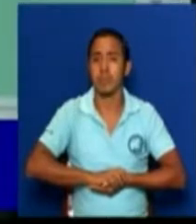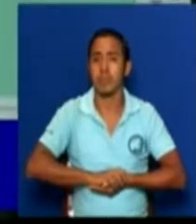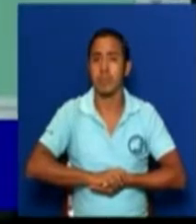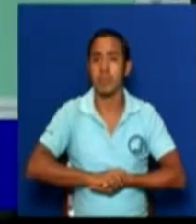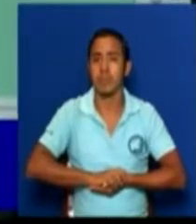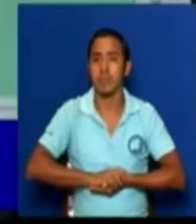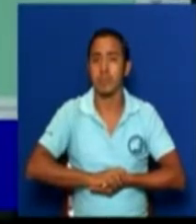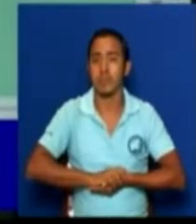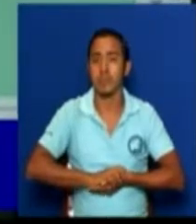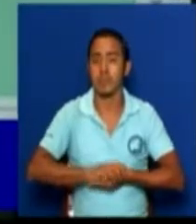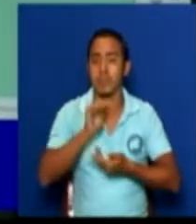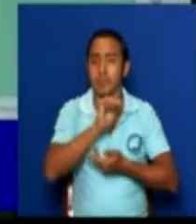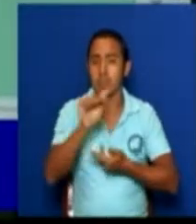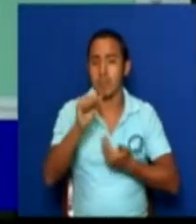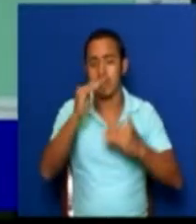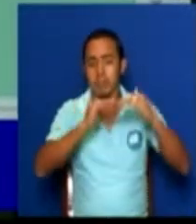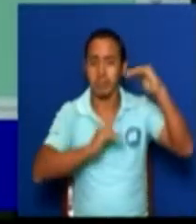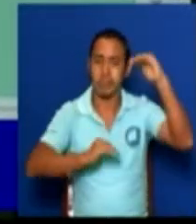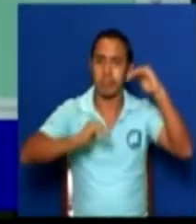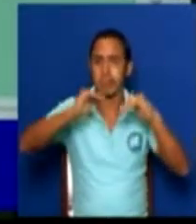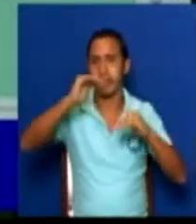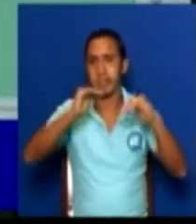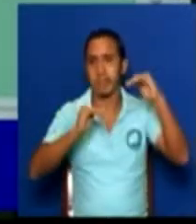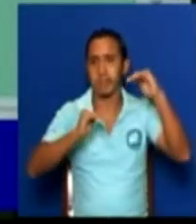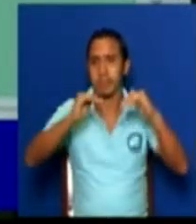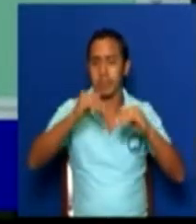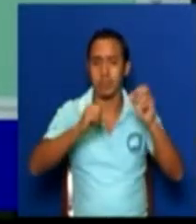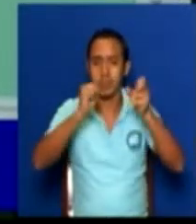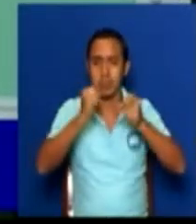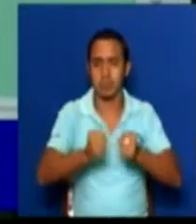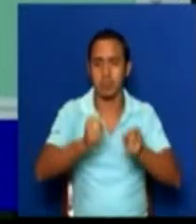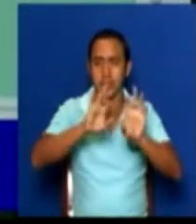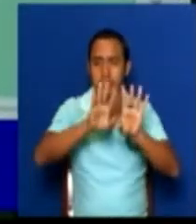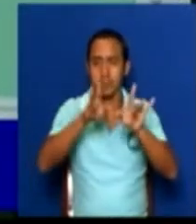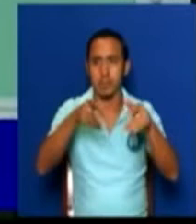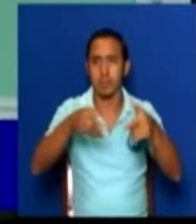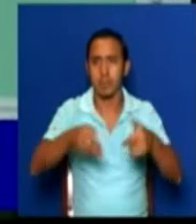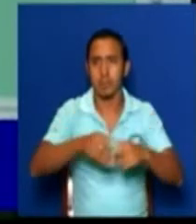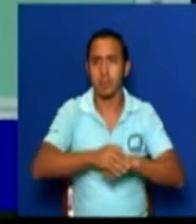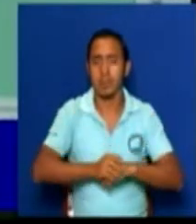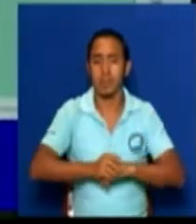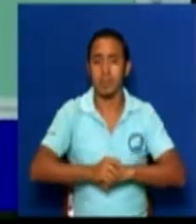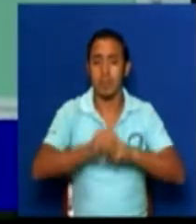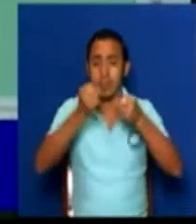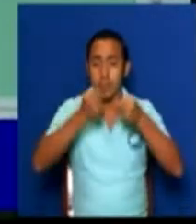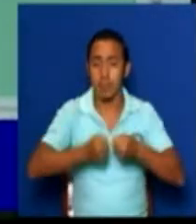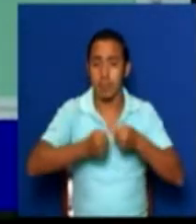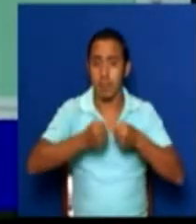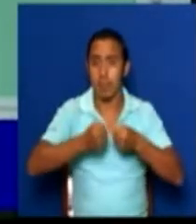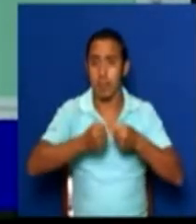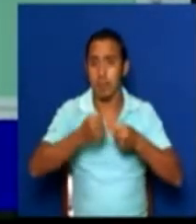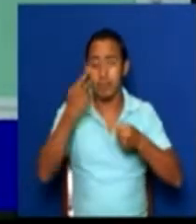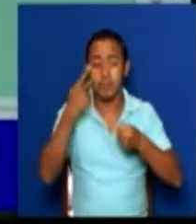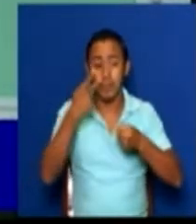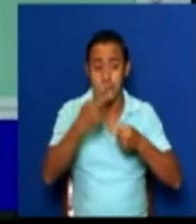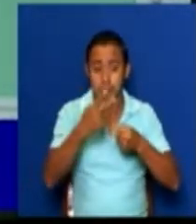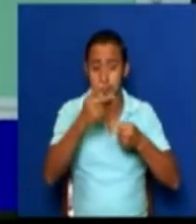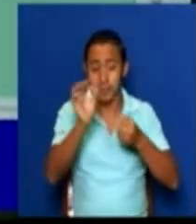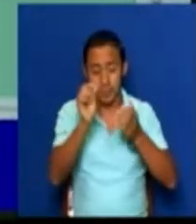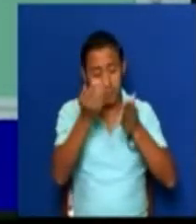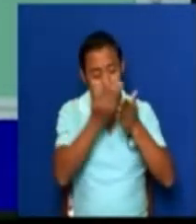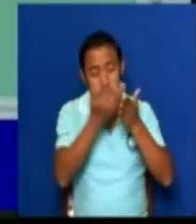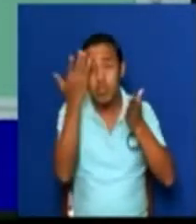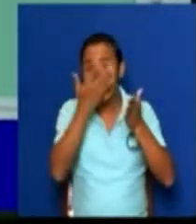En el efecto del desajuste sobre los ingresos de hombres y mujeres, dice. El hombre en la figurita en negro, con el mismo